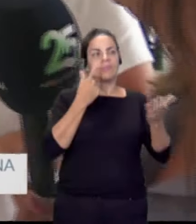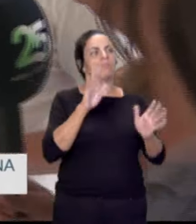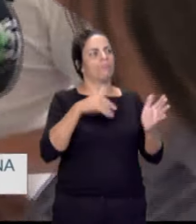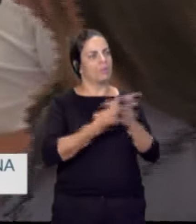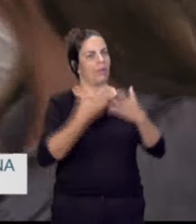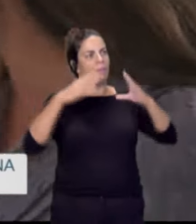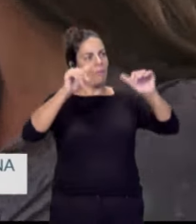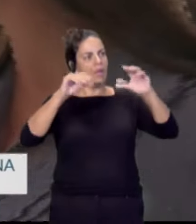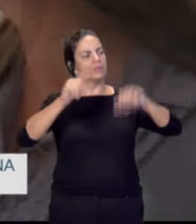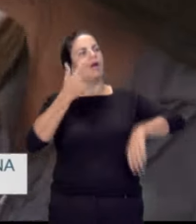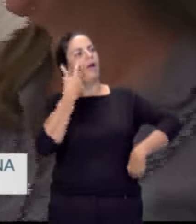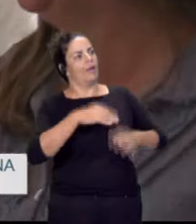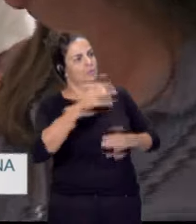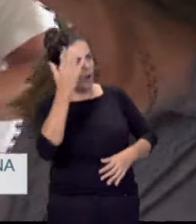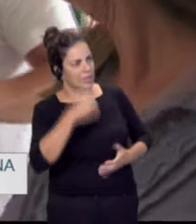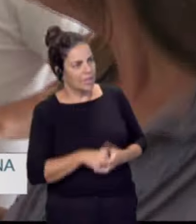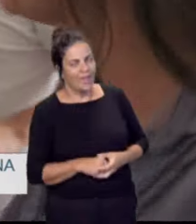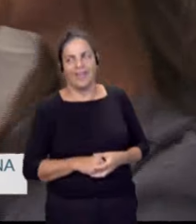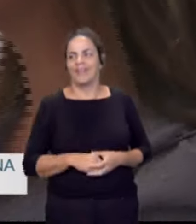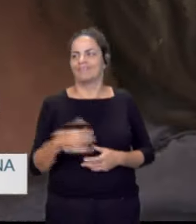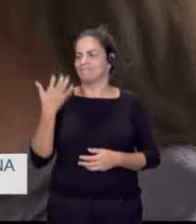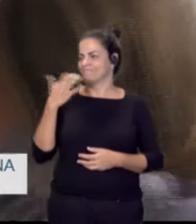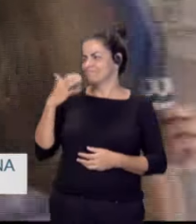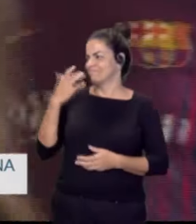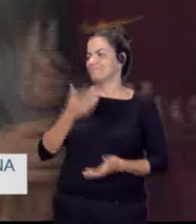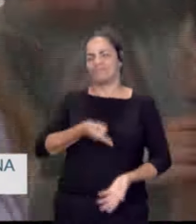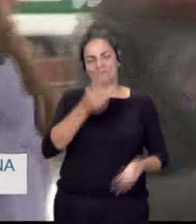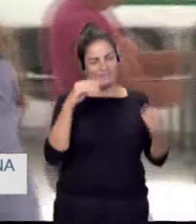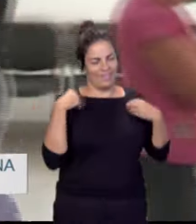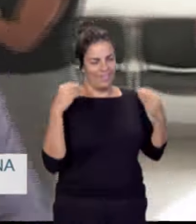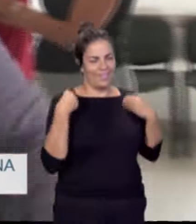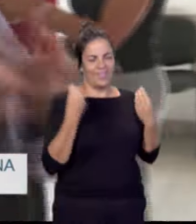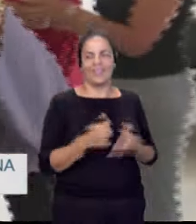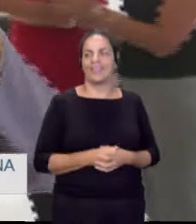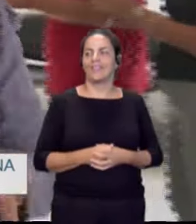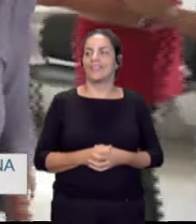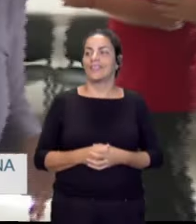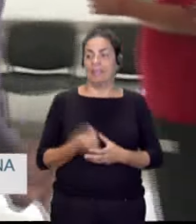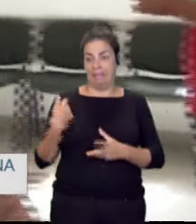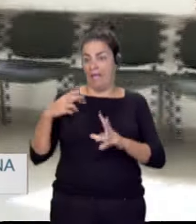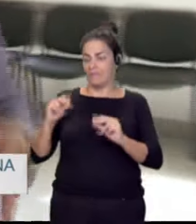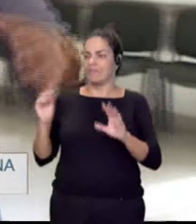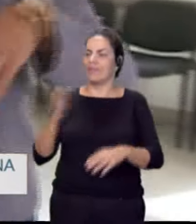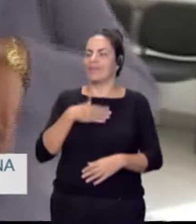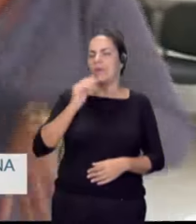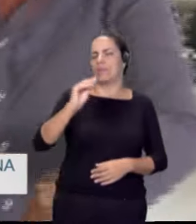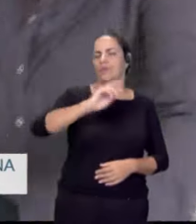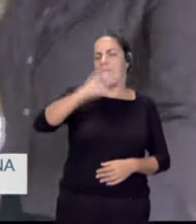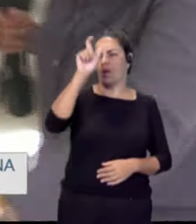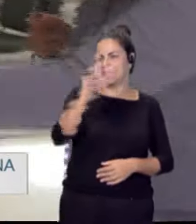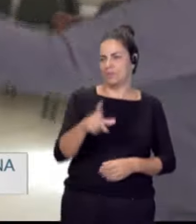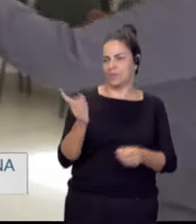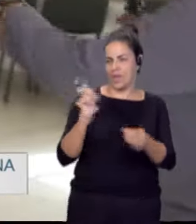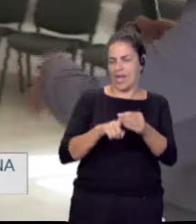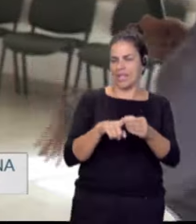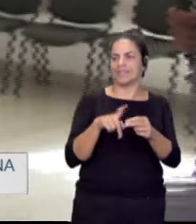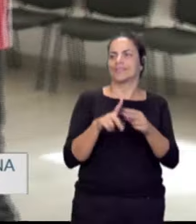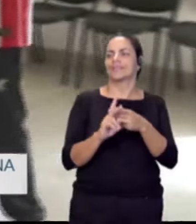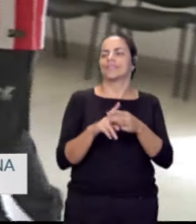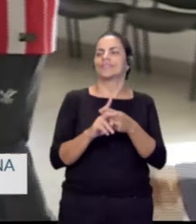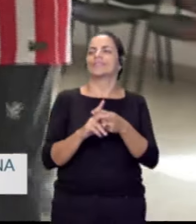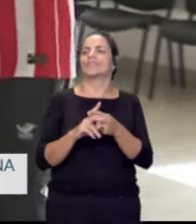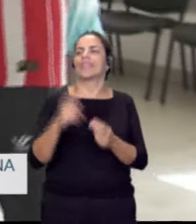masaje, oye, qué suerte. Pues a pasarlo bien, y antes de terminar vamos a preguntarle pues a otra de las personas que está